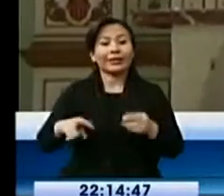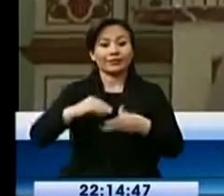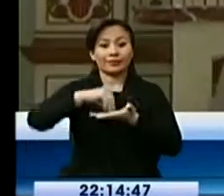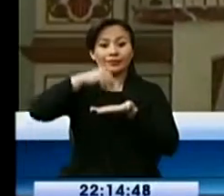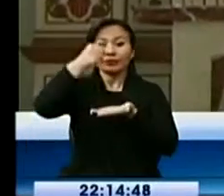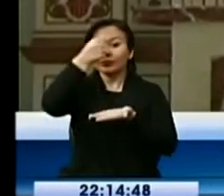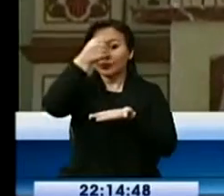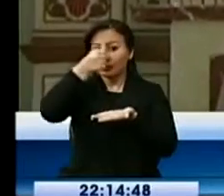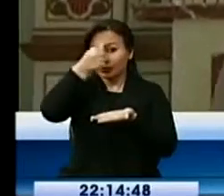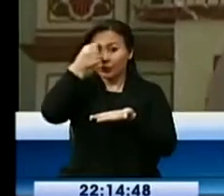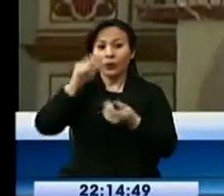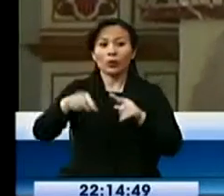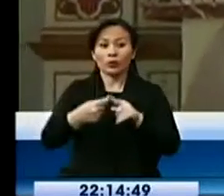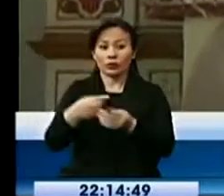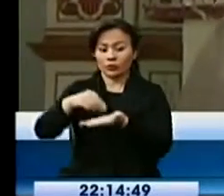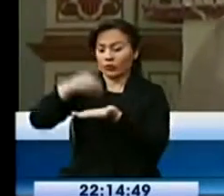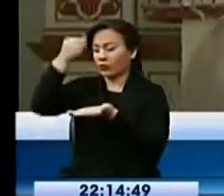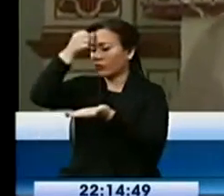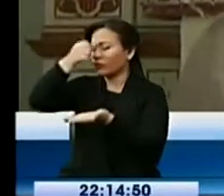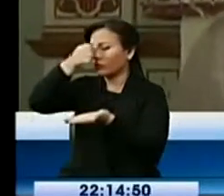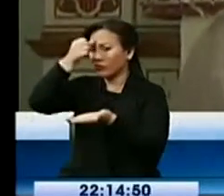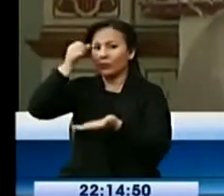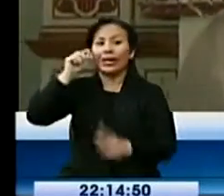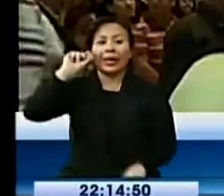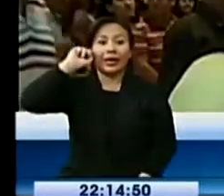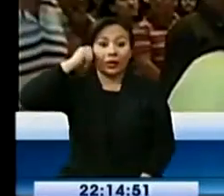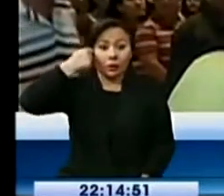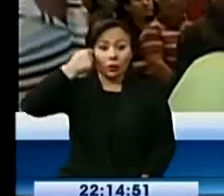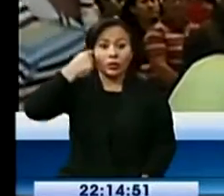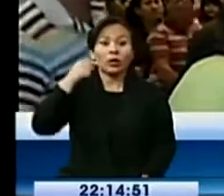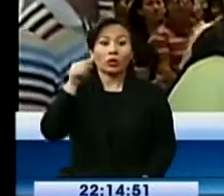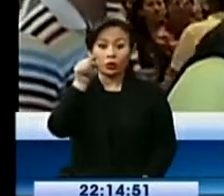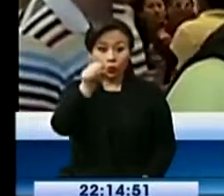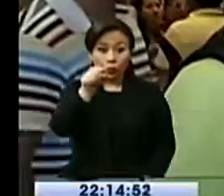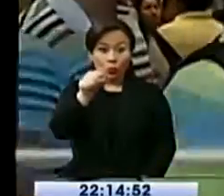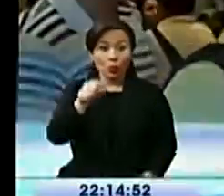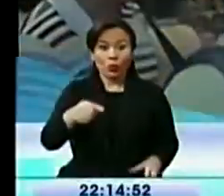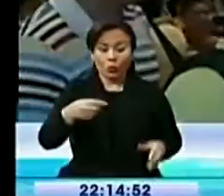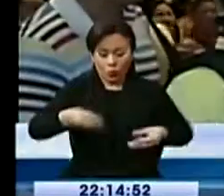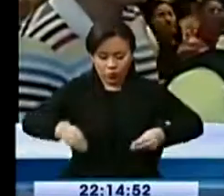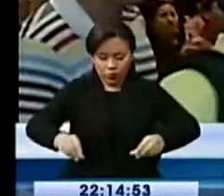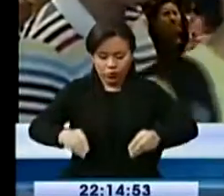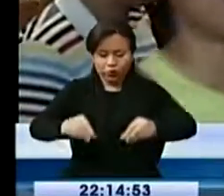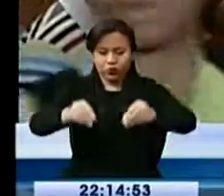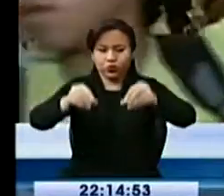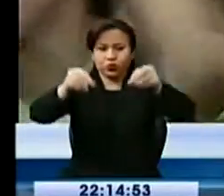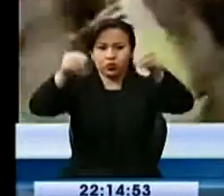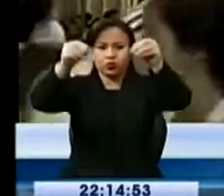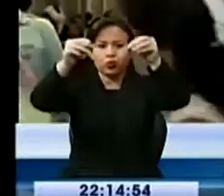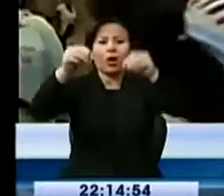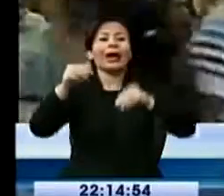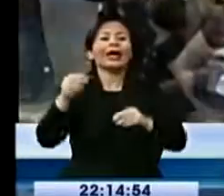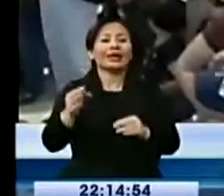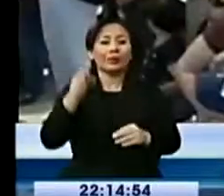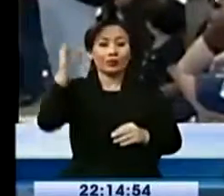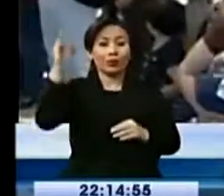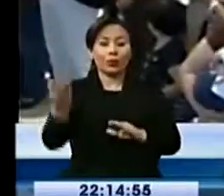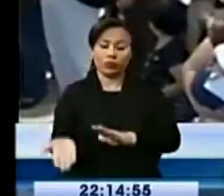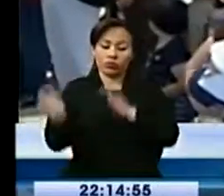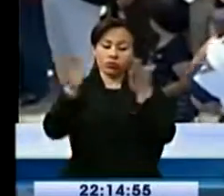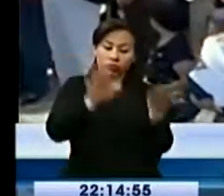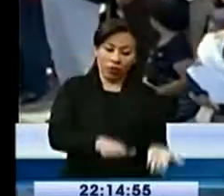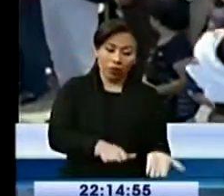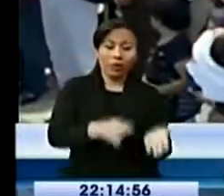como cuando nos la colocan en la frente, nos recuerdan, polvo eres y en polvo te convertirás. La ceniza representa la